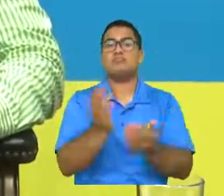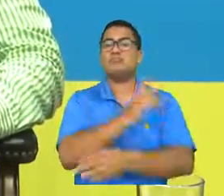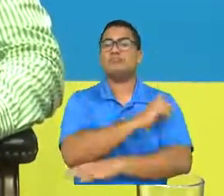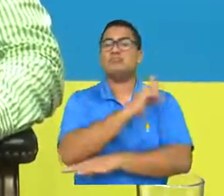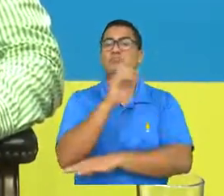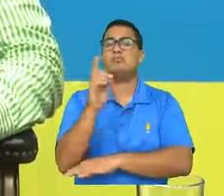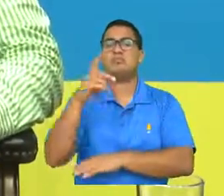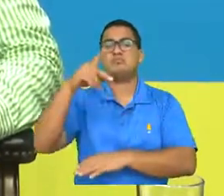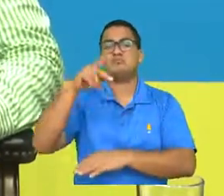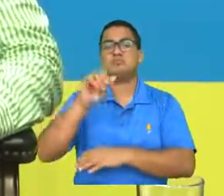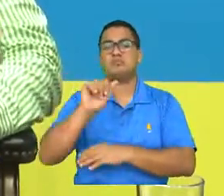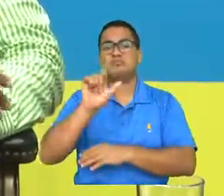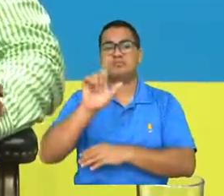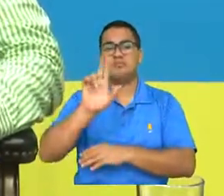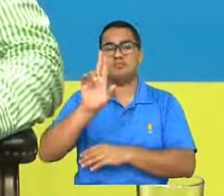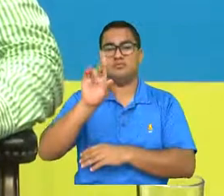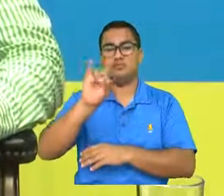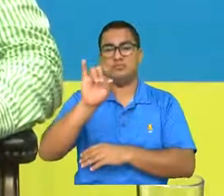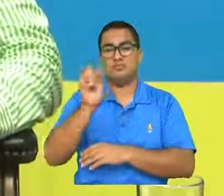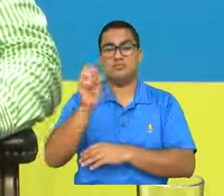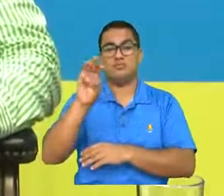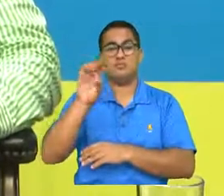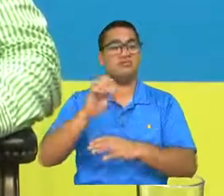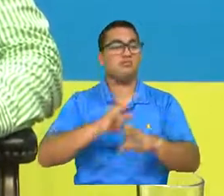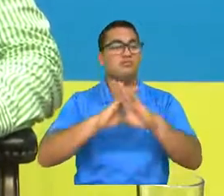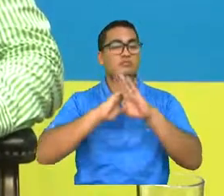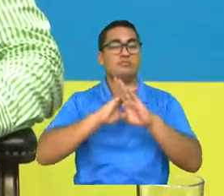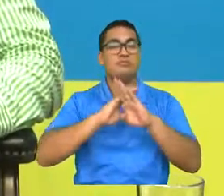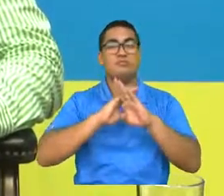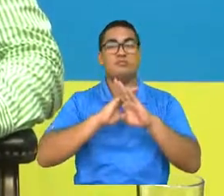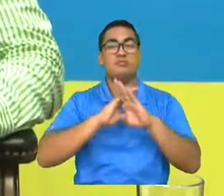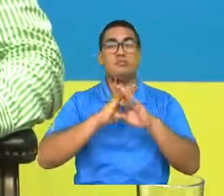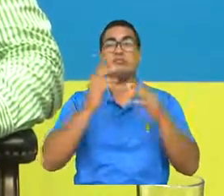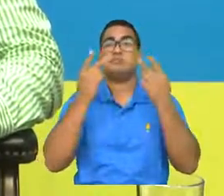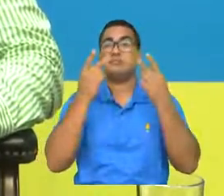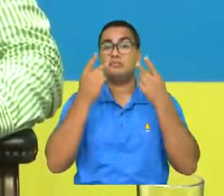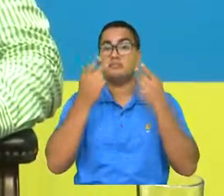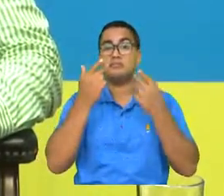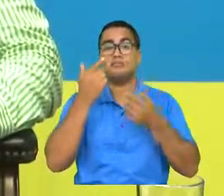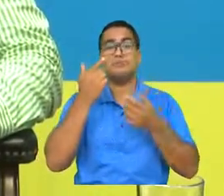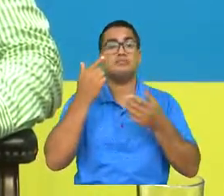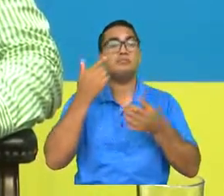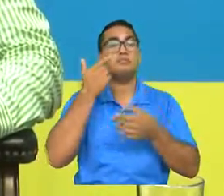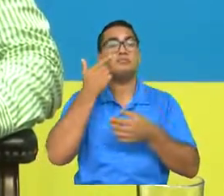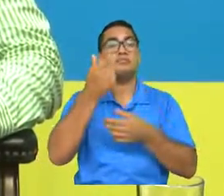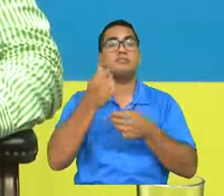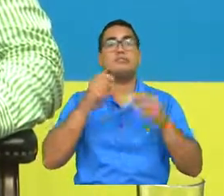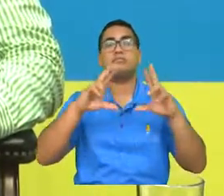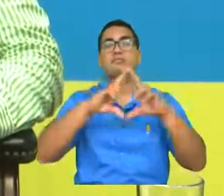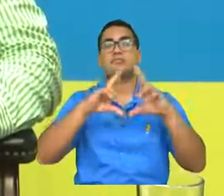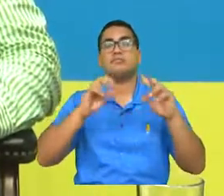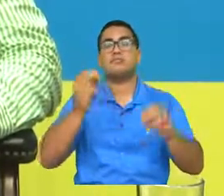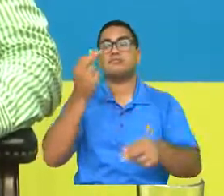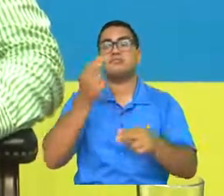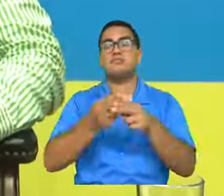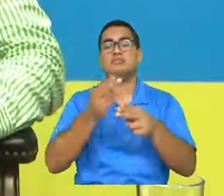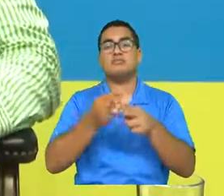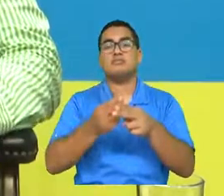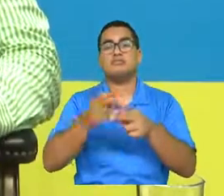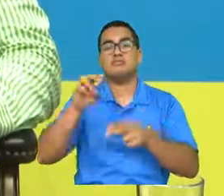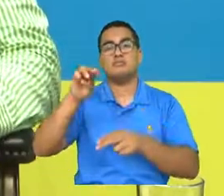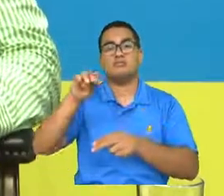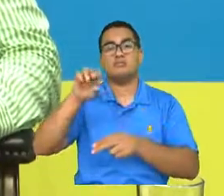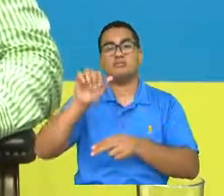paludismo. Así se conoce en el mundo, pero nosotros tenemos como un nombre más familiar, o mejor conocido aquí en